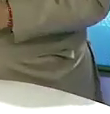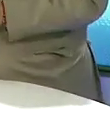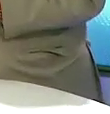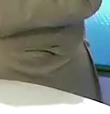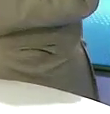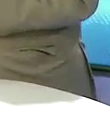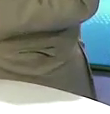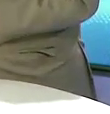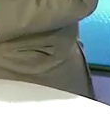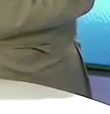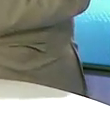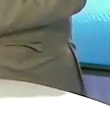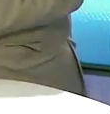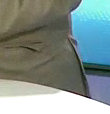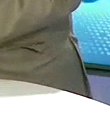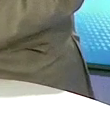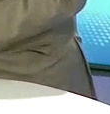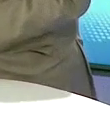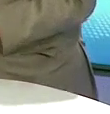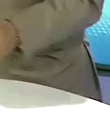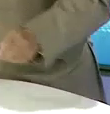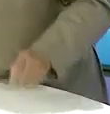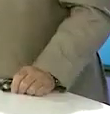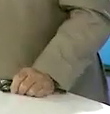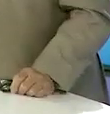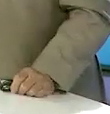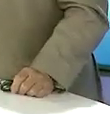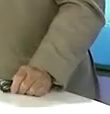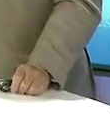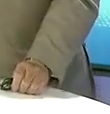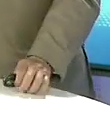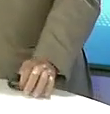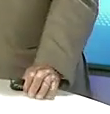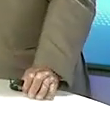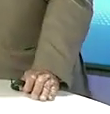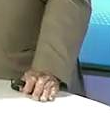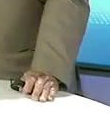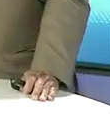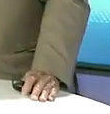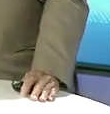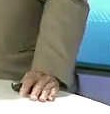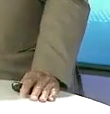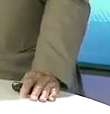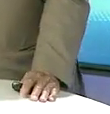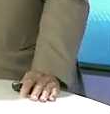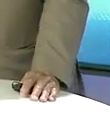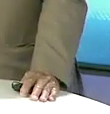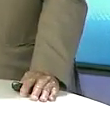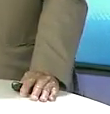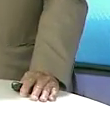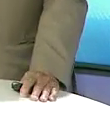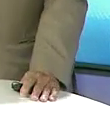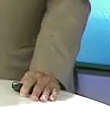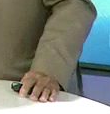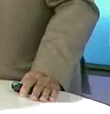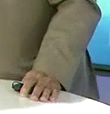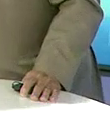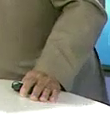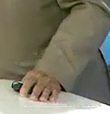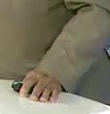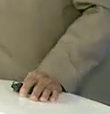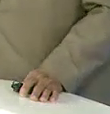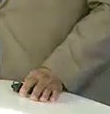no lo imagines bueno amigos en evidente los